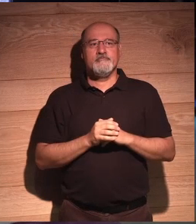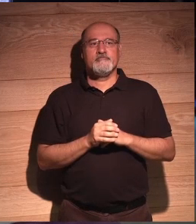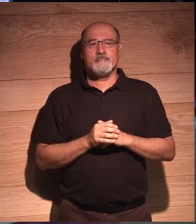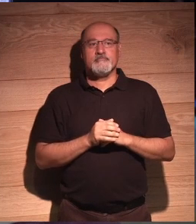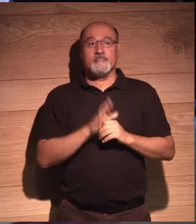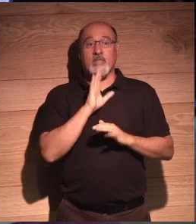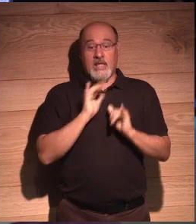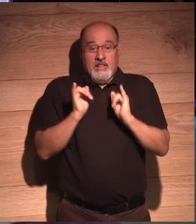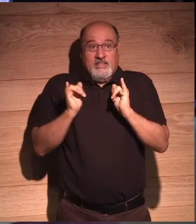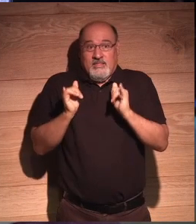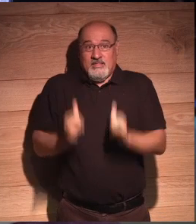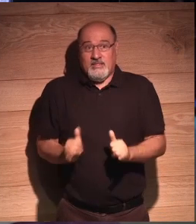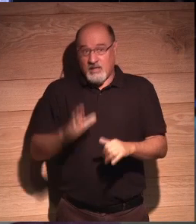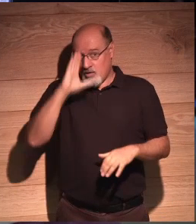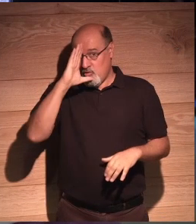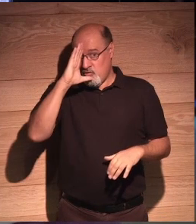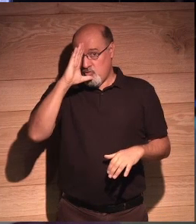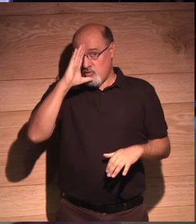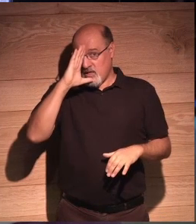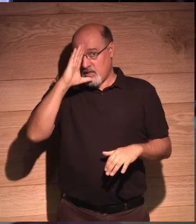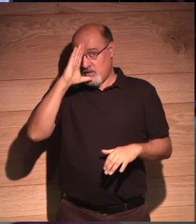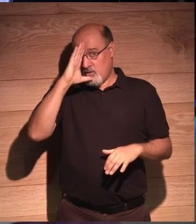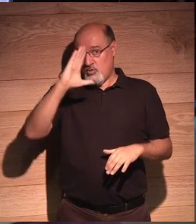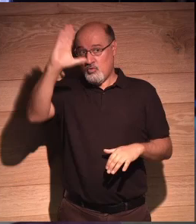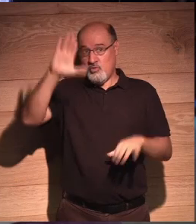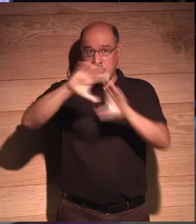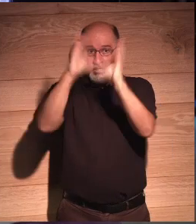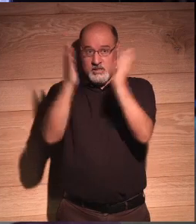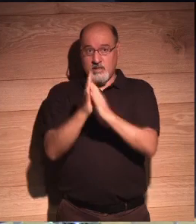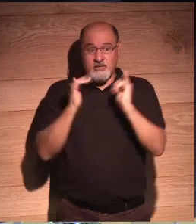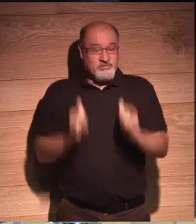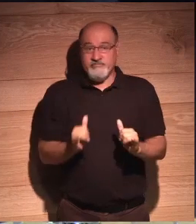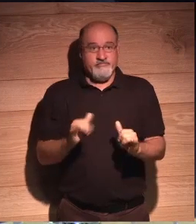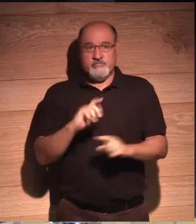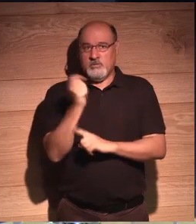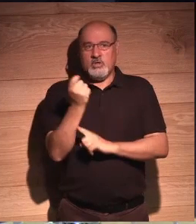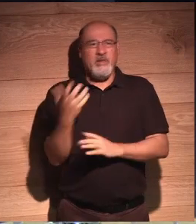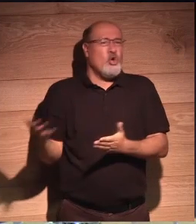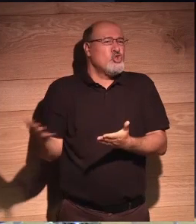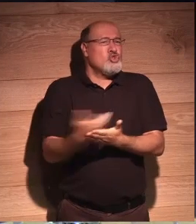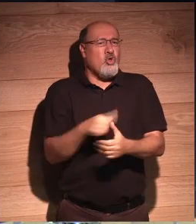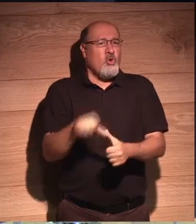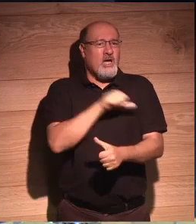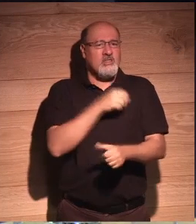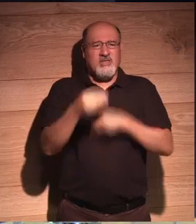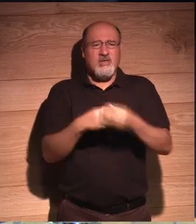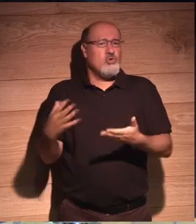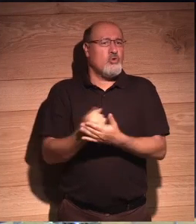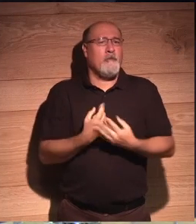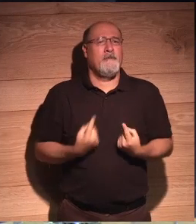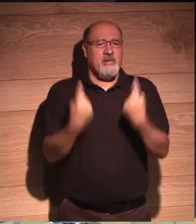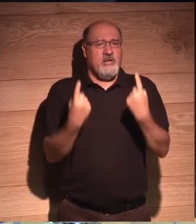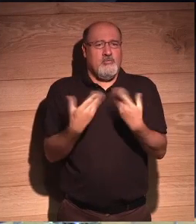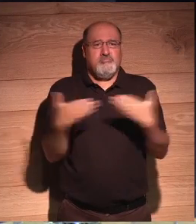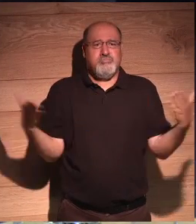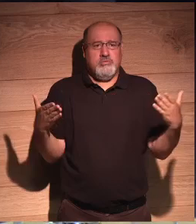el pie en la Luna por humanos, hicieron todo, absolutamente todos los primeros, y es una historia